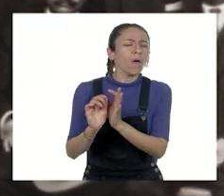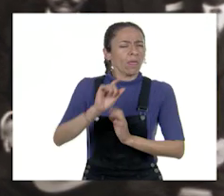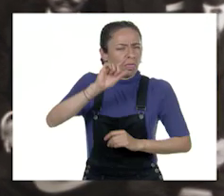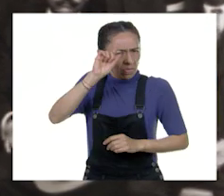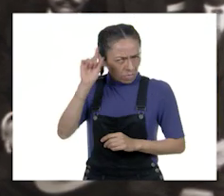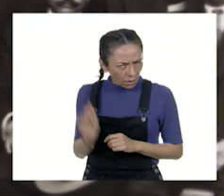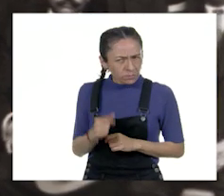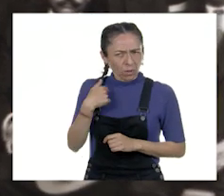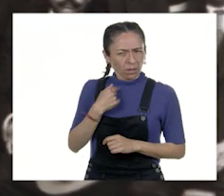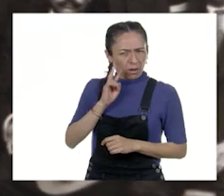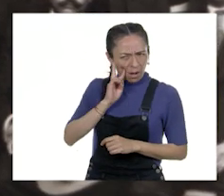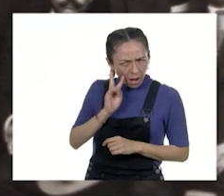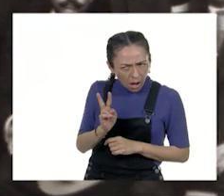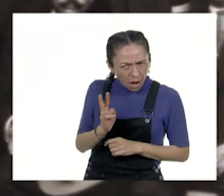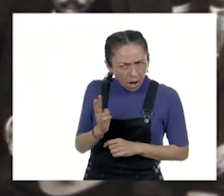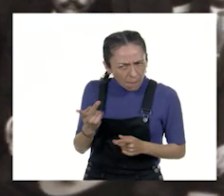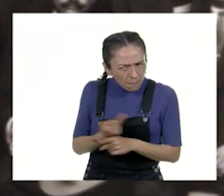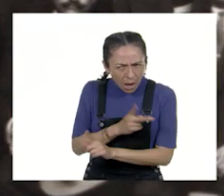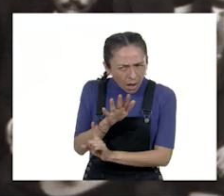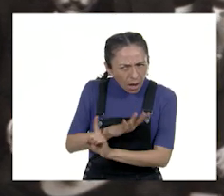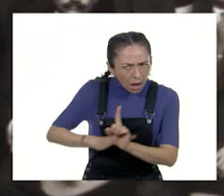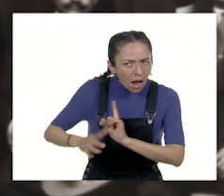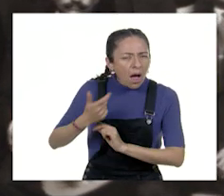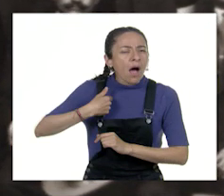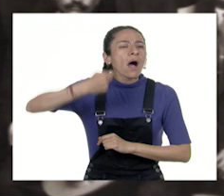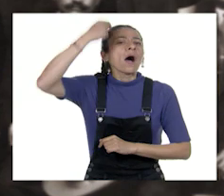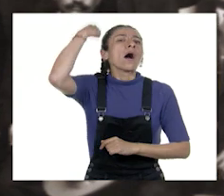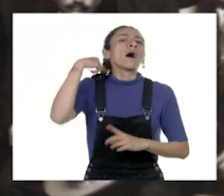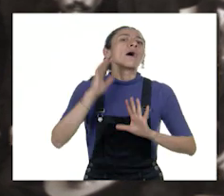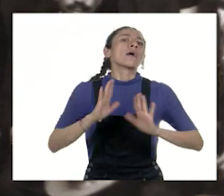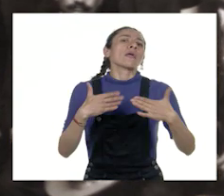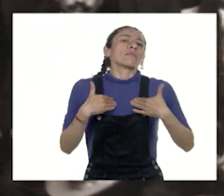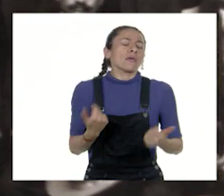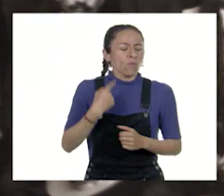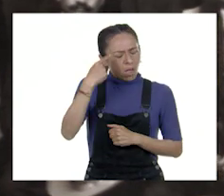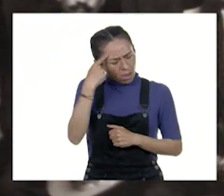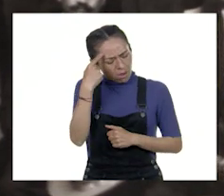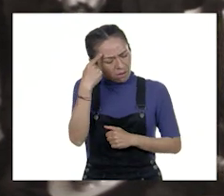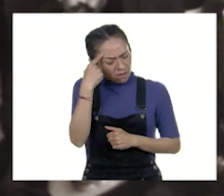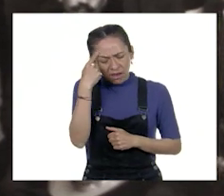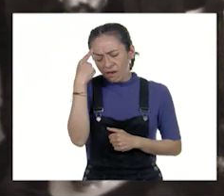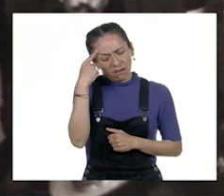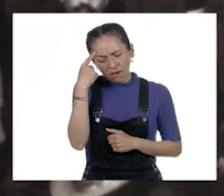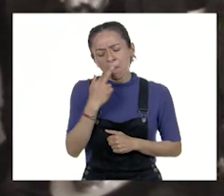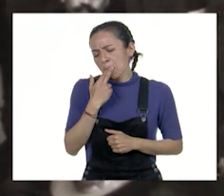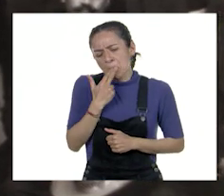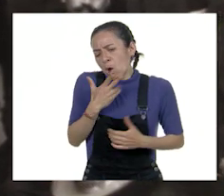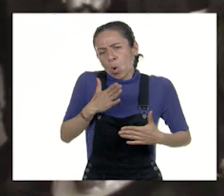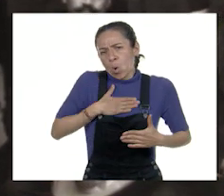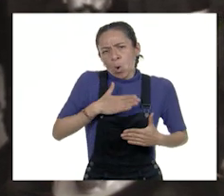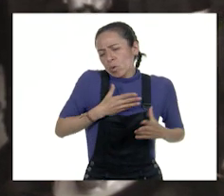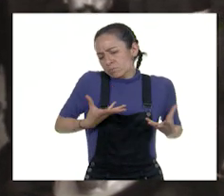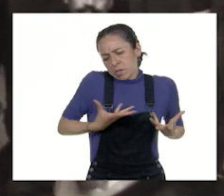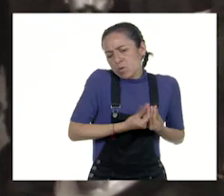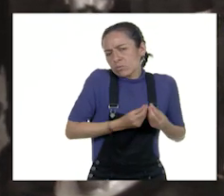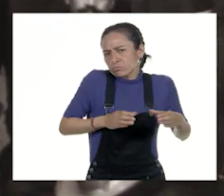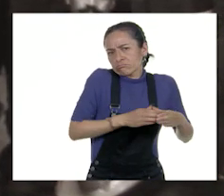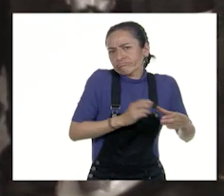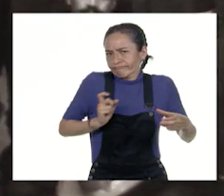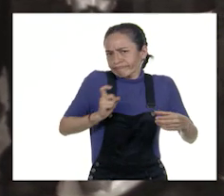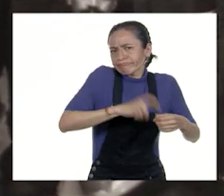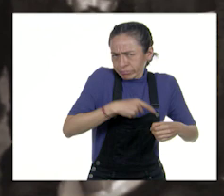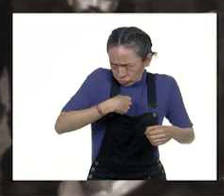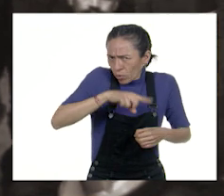la verdadera situación, entonces mi conciencia me indicó que debía irme con los míos y así lo hice. Lo expuesto es el